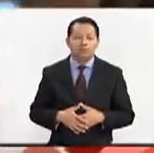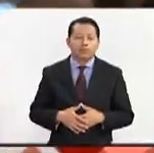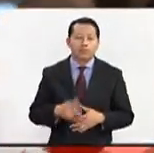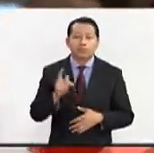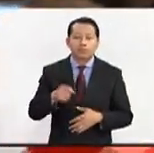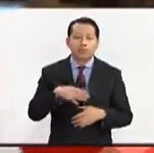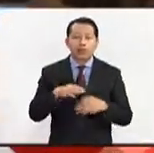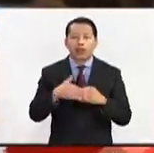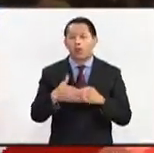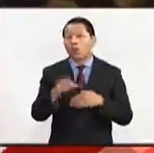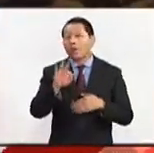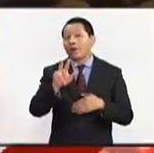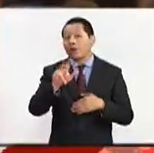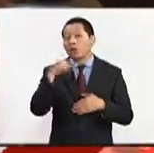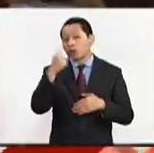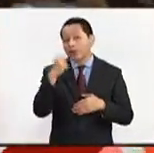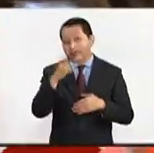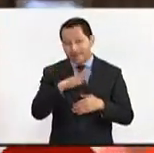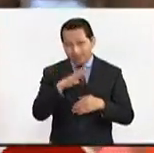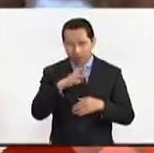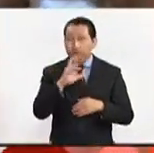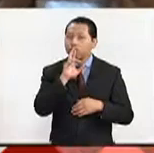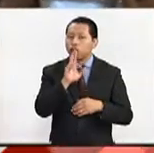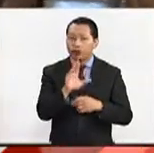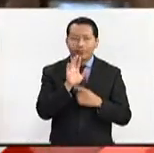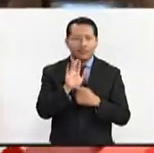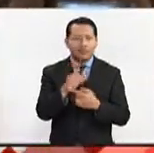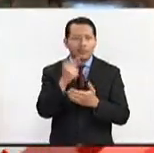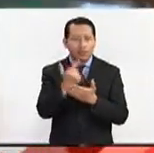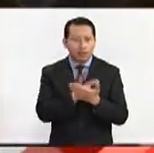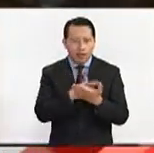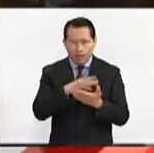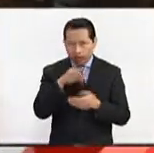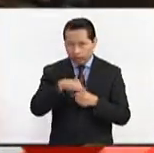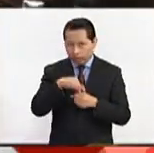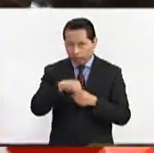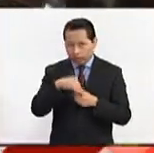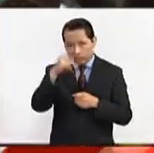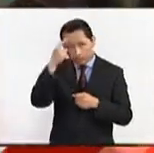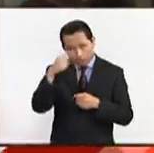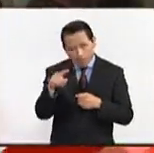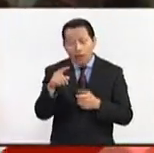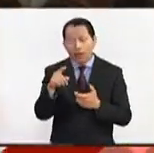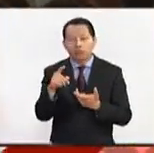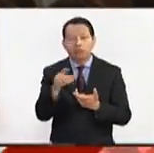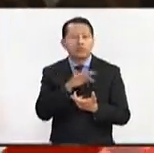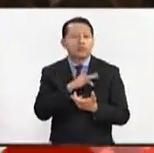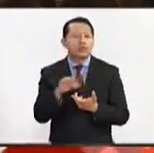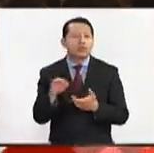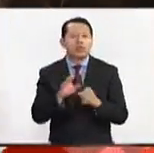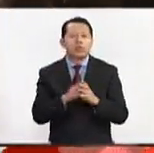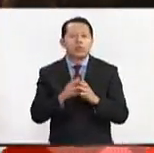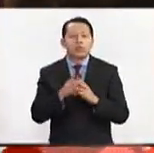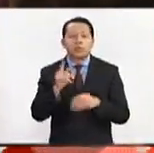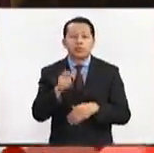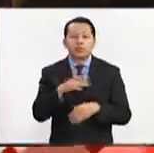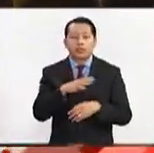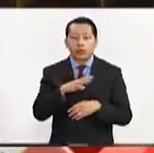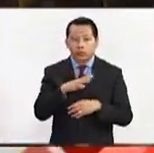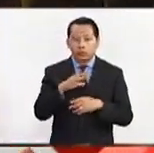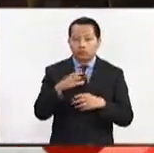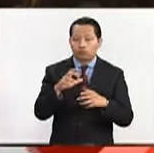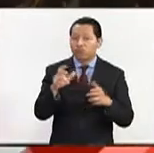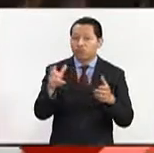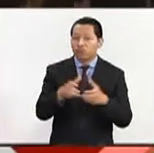48 horas una vez que se conocen los resultados de la consulta para someter a lo que son la Junta de